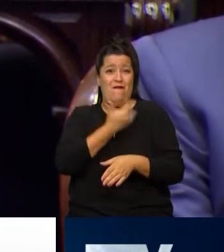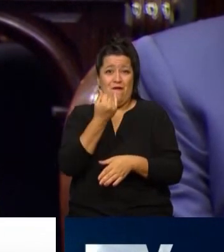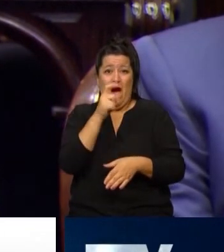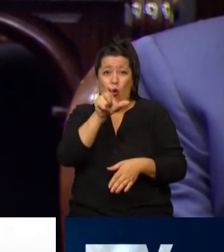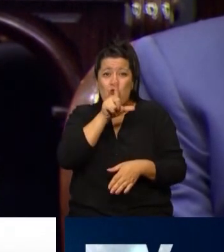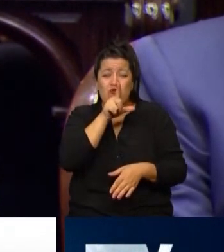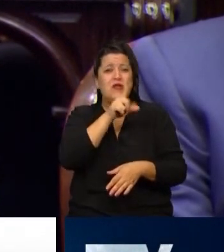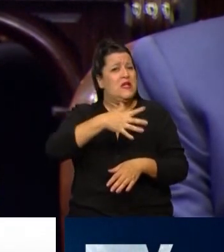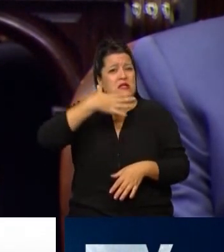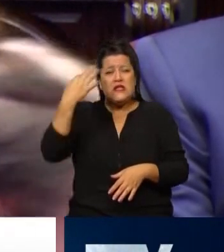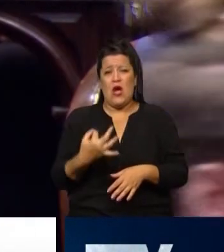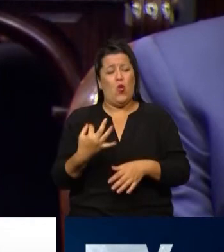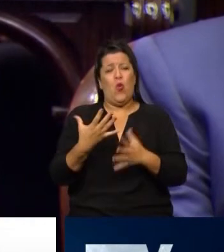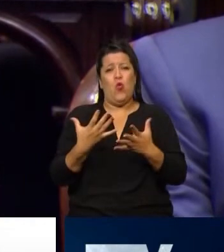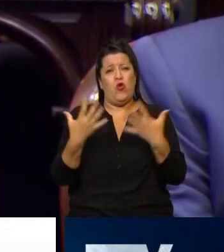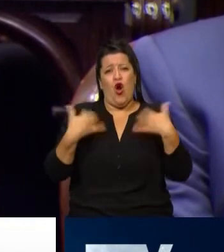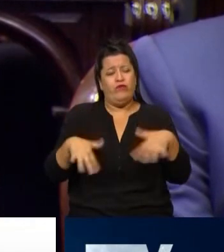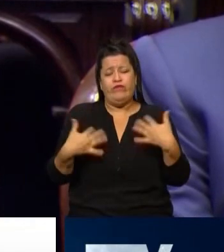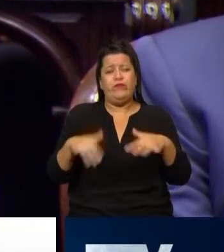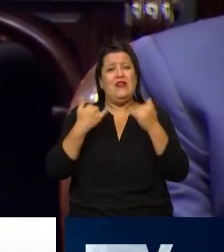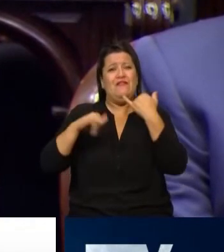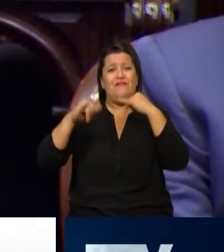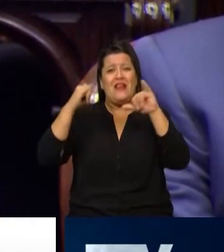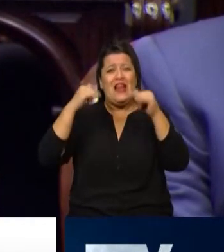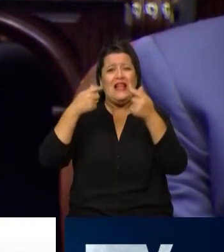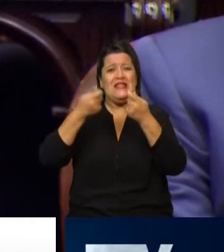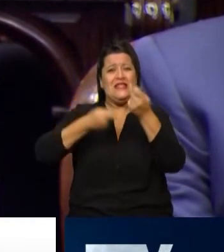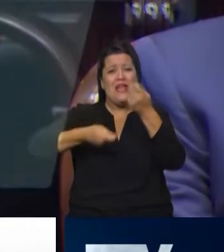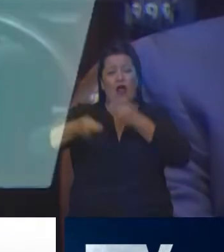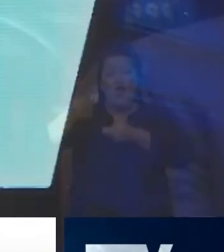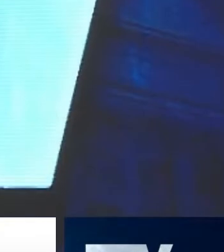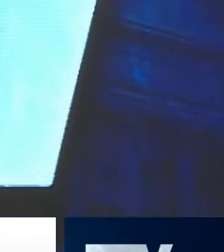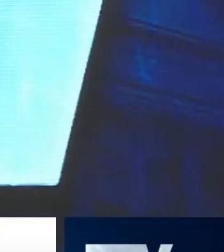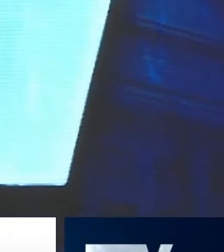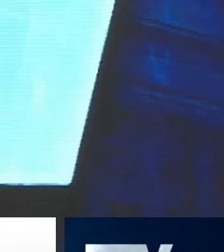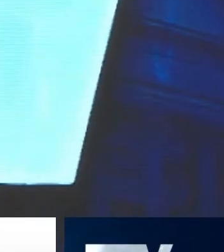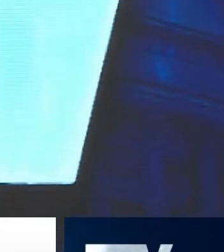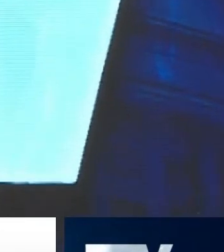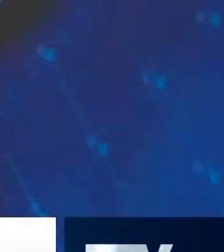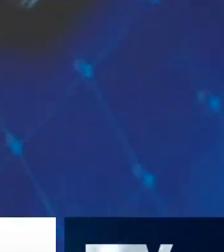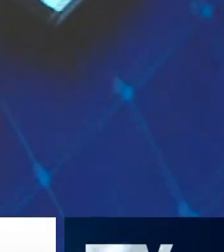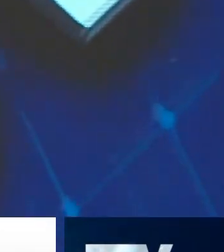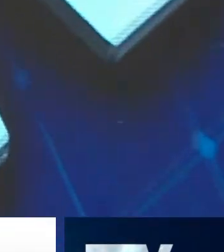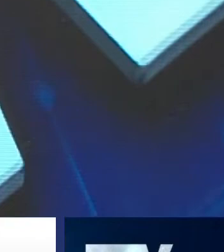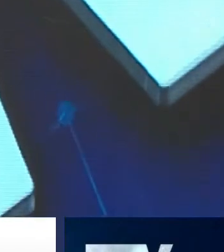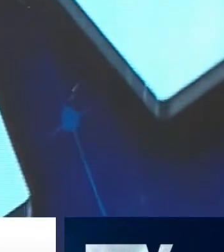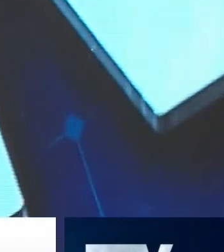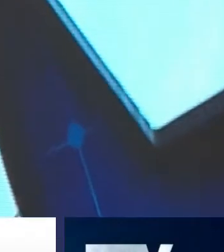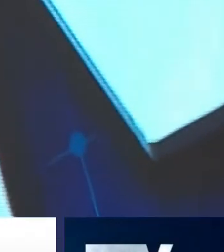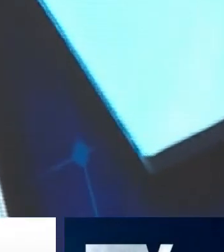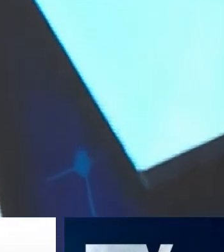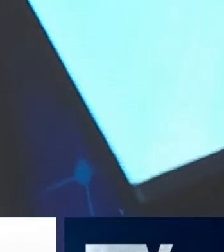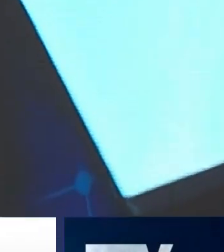parias internacionales en el sistema financiero. Y ahora sí, compartimos parte del discurso